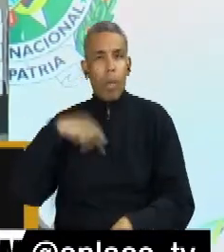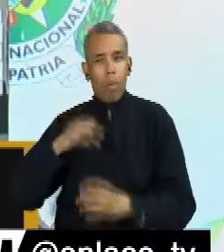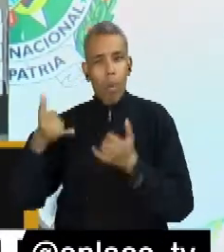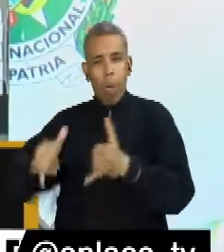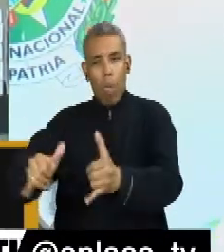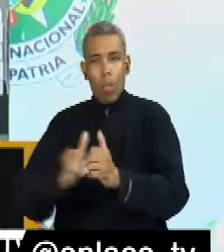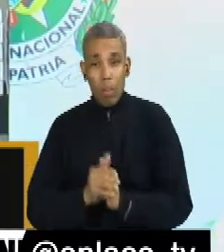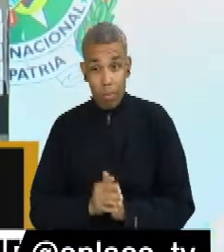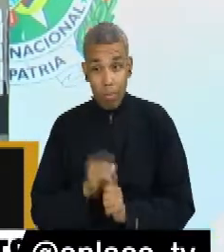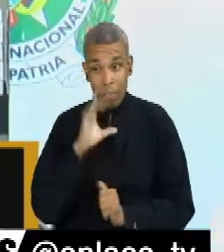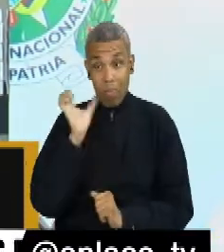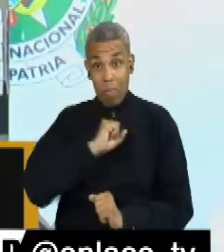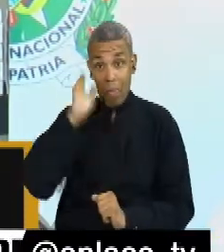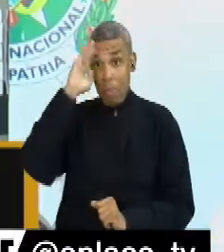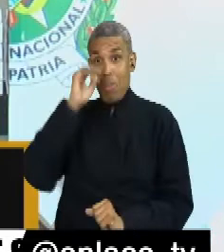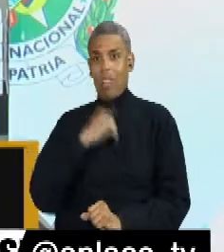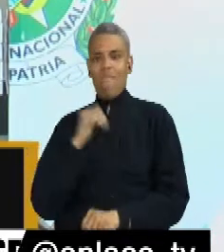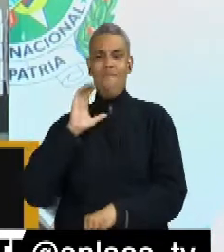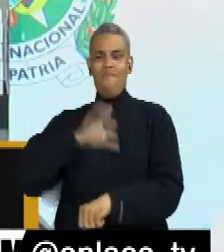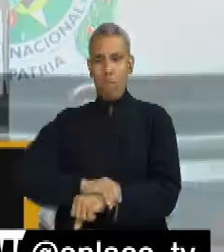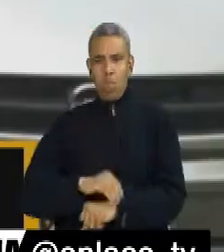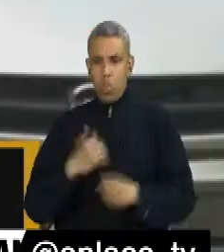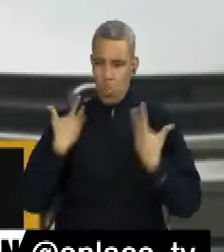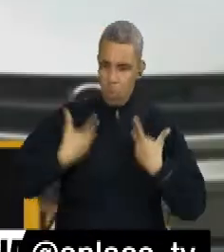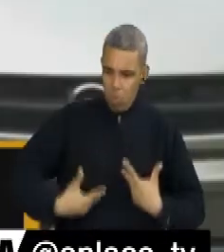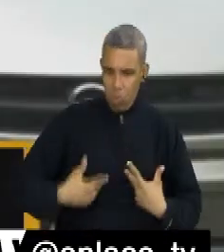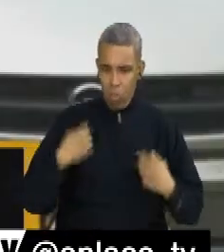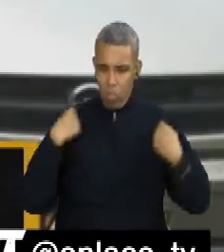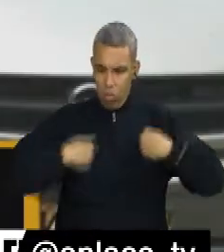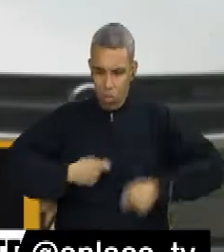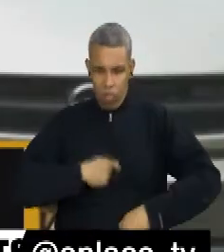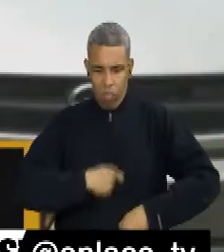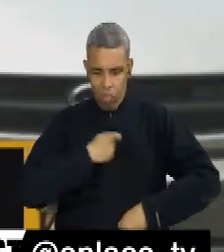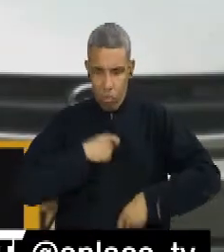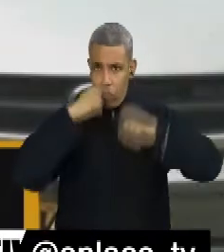portaban elementos de uso privativo, como son chalecos, gorras,